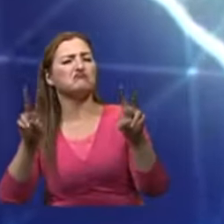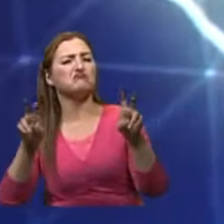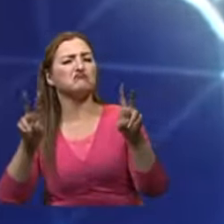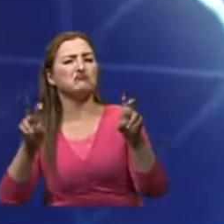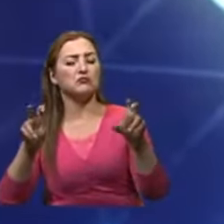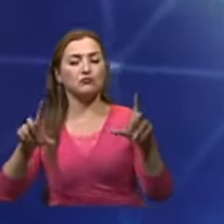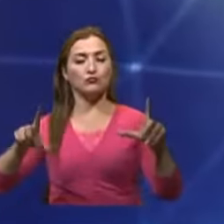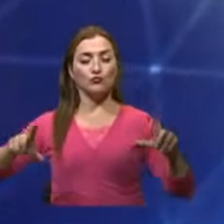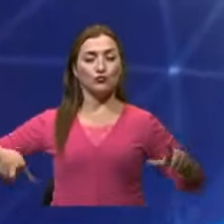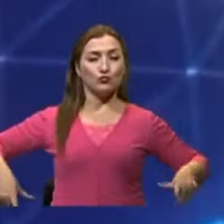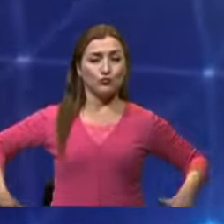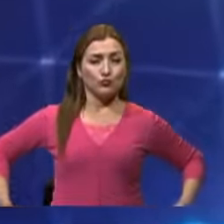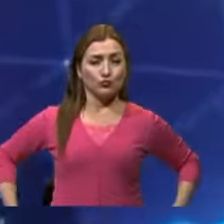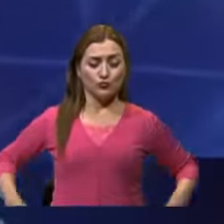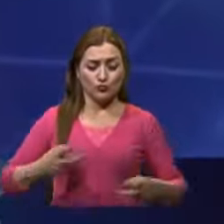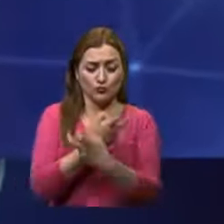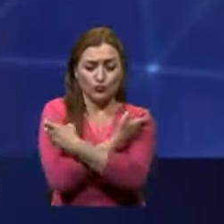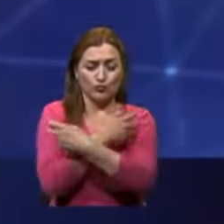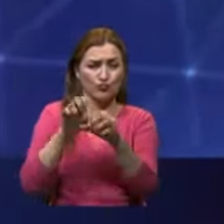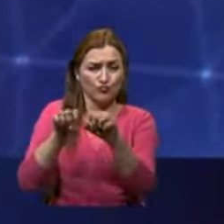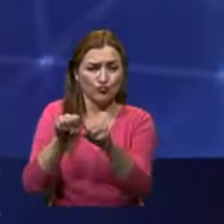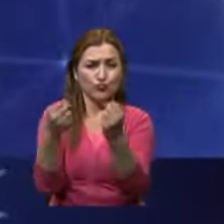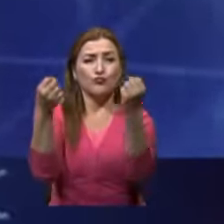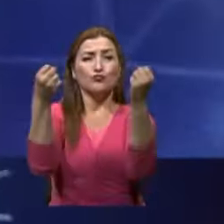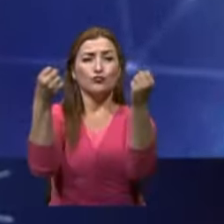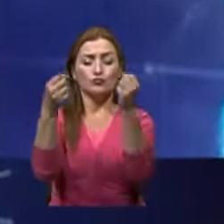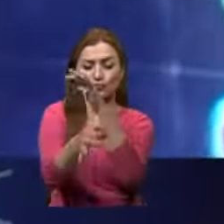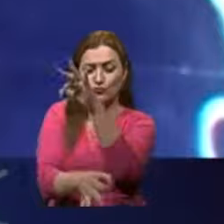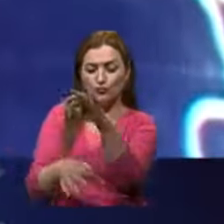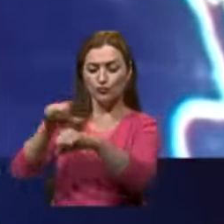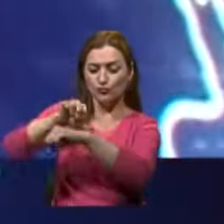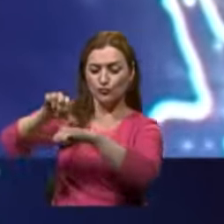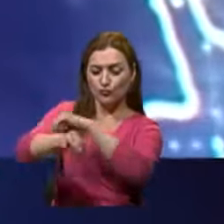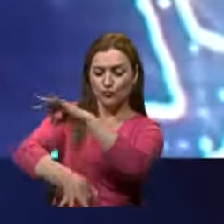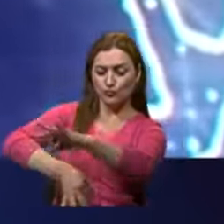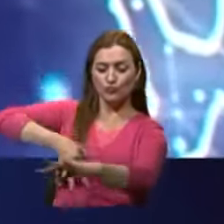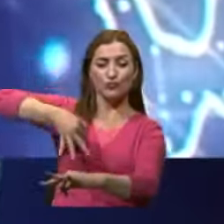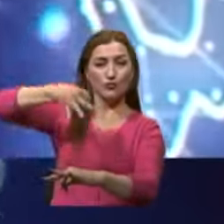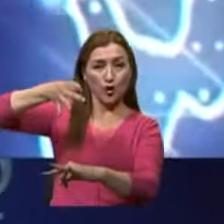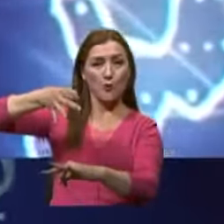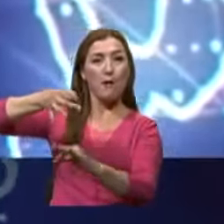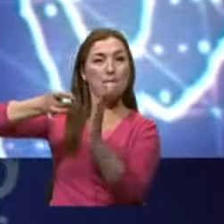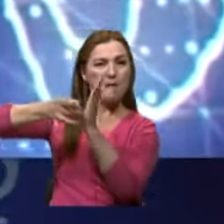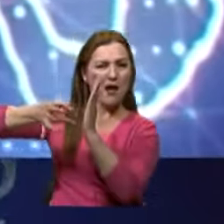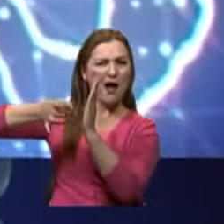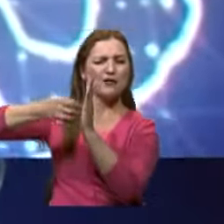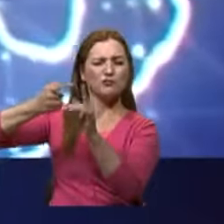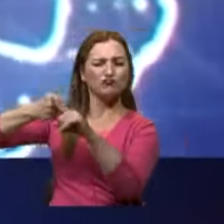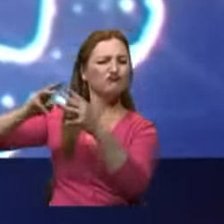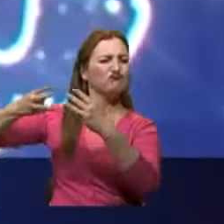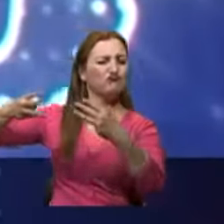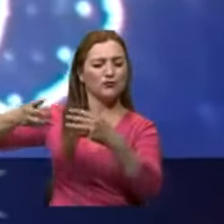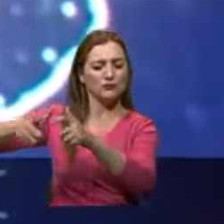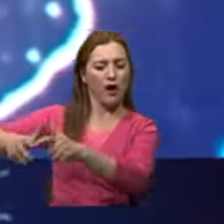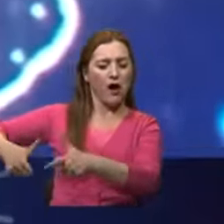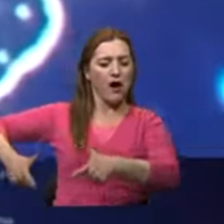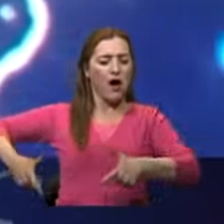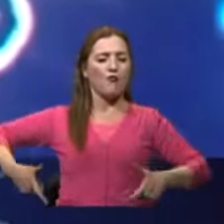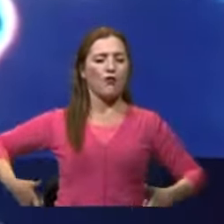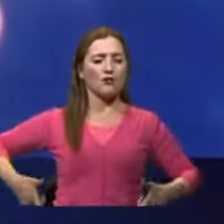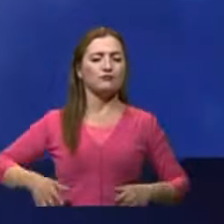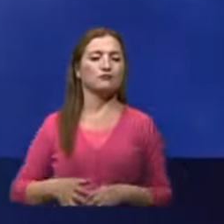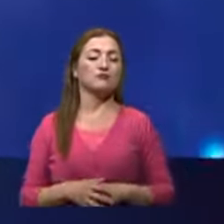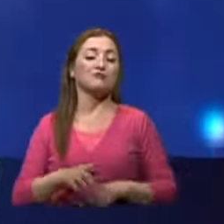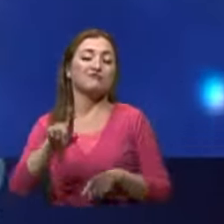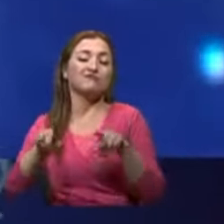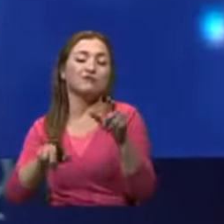reemplazo articular con algún tipo de prótesis. Las fracturas de cadera son una causa común de hospitalización y discapacidad, especialmente en aquella